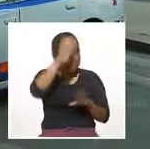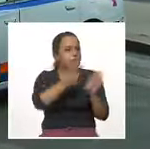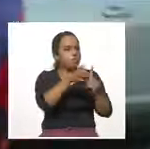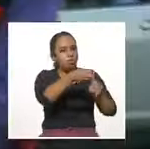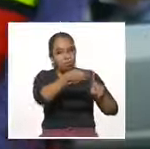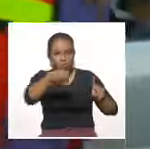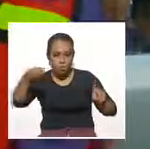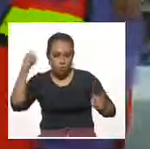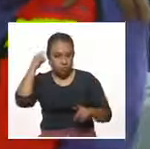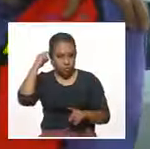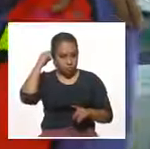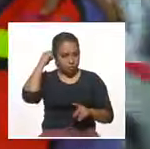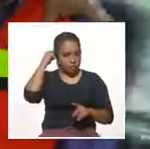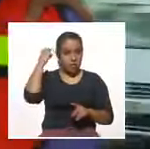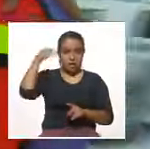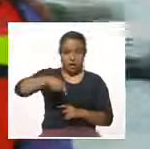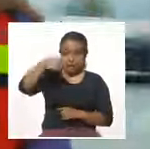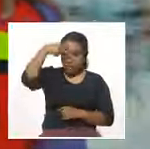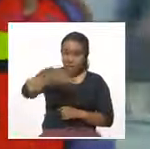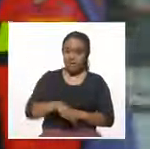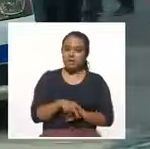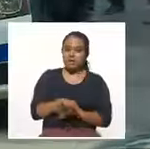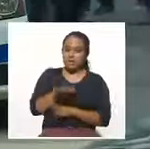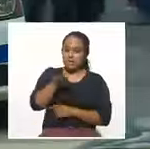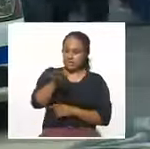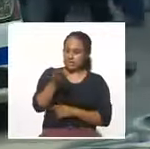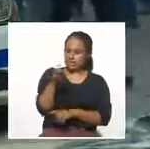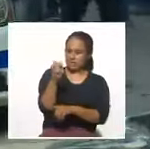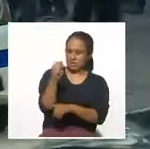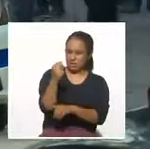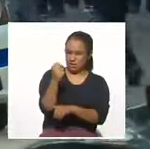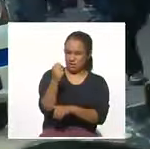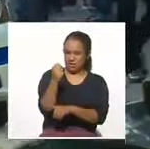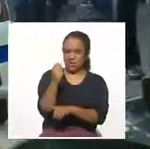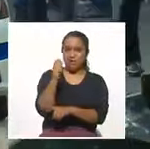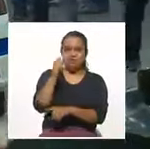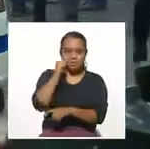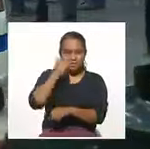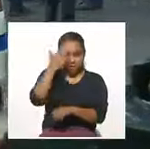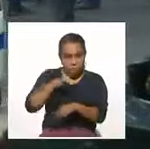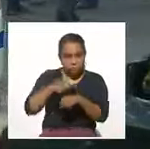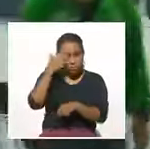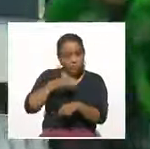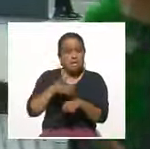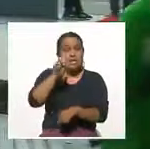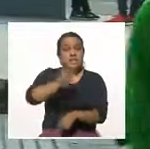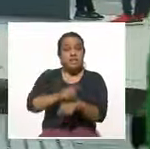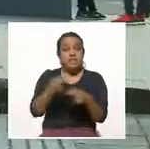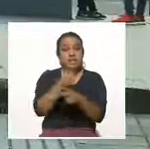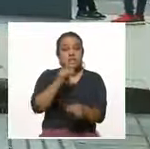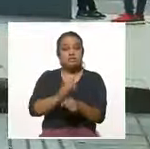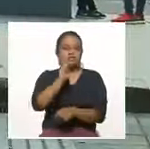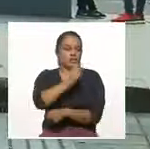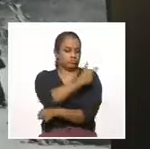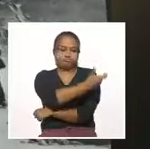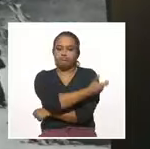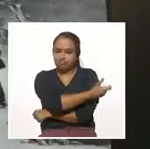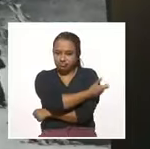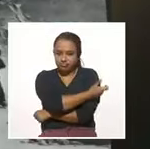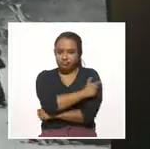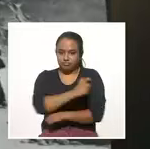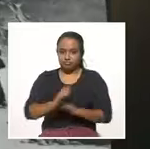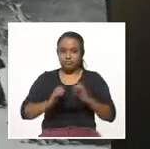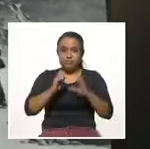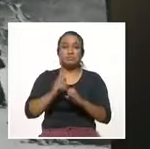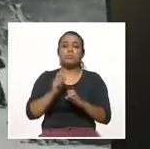reconstrucción. En México, el 19 de septiembre se conmemora el Día Nacional de Protección Civil, el cual